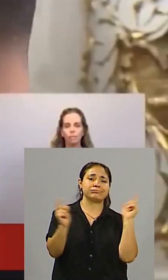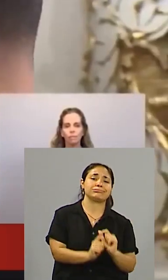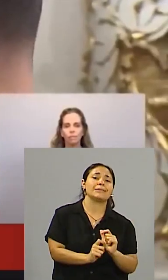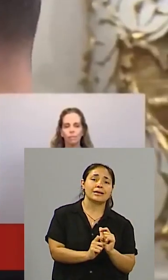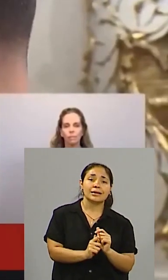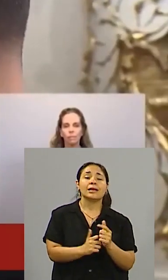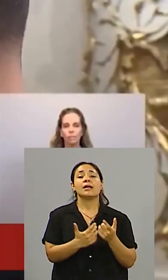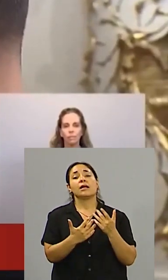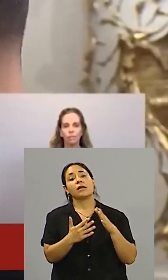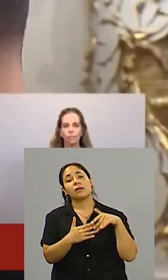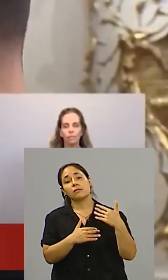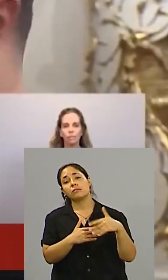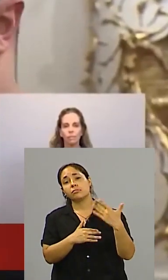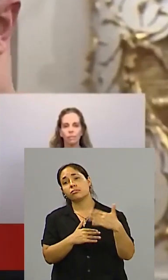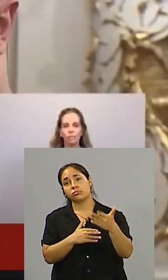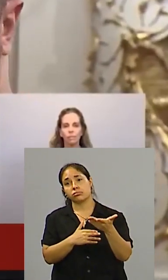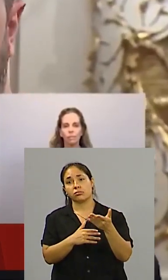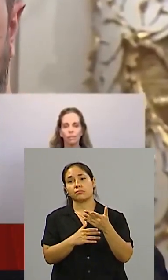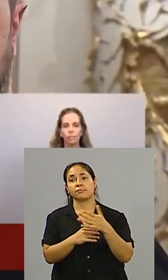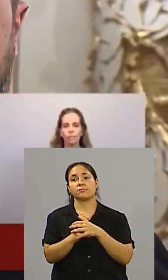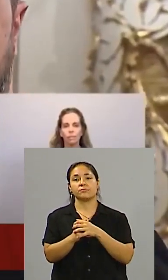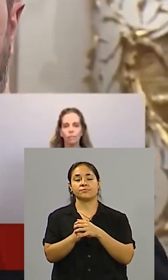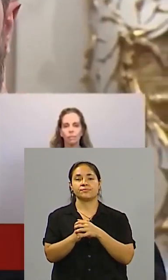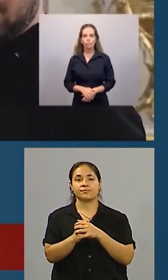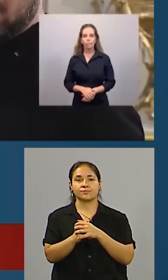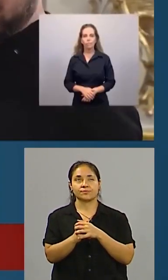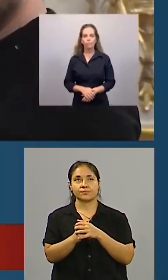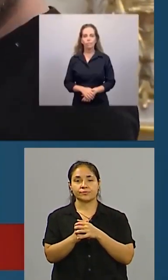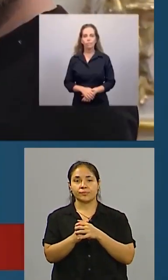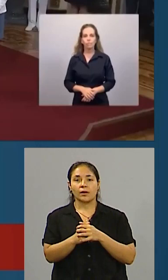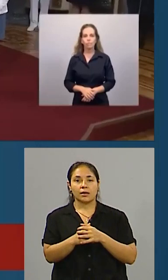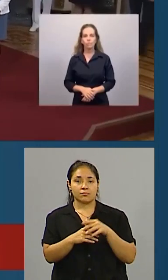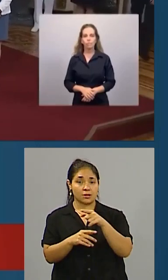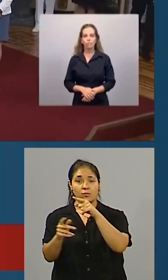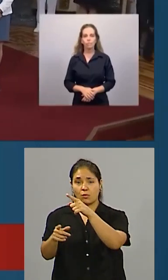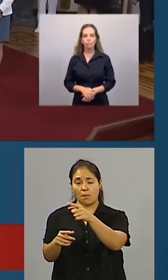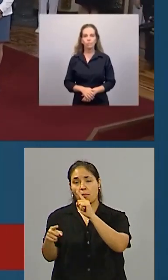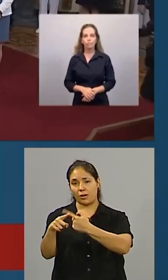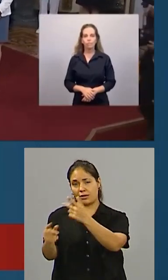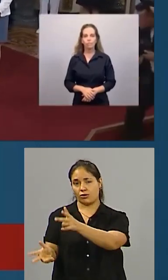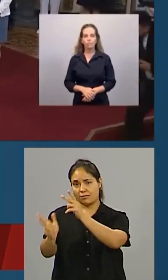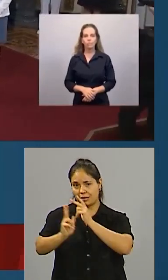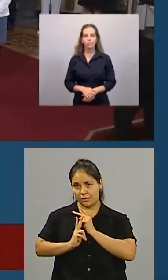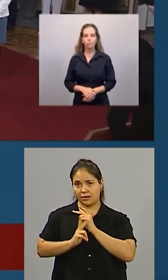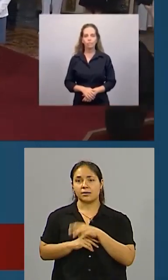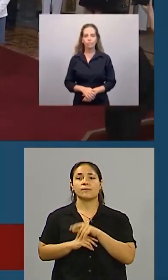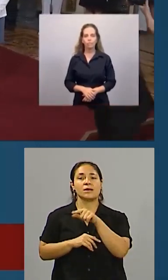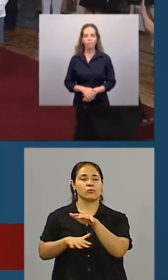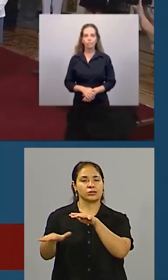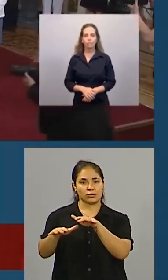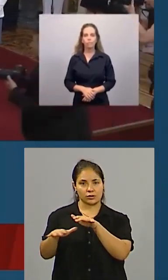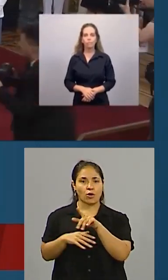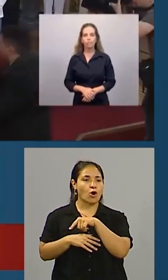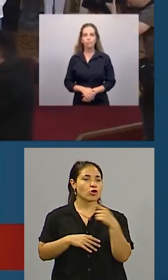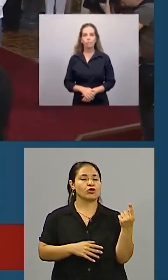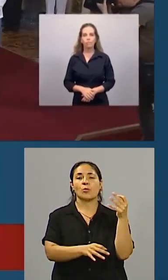riqueza remanente hacia los niveles más altos de la sociedad. Bueno, esto me lo estás planteando vos, que sos politólogo. Este mismo panorama, si se lo preguntamos a